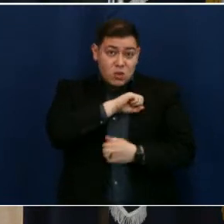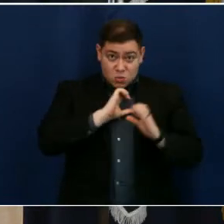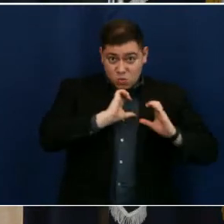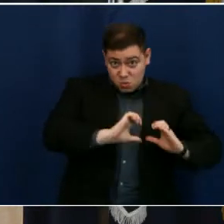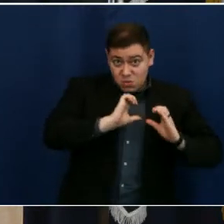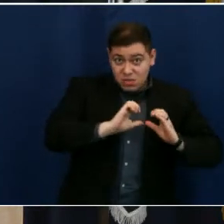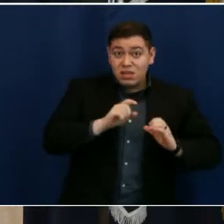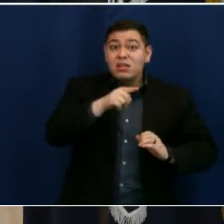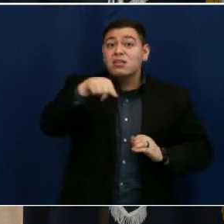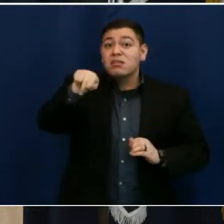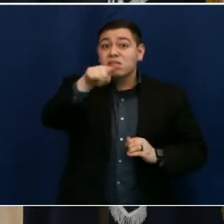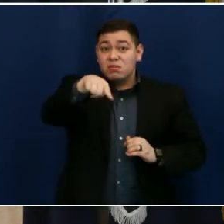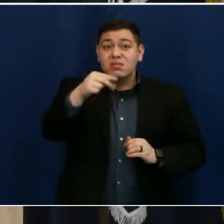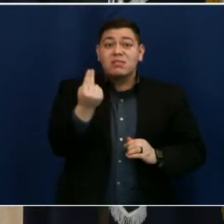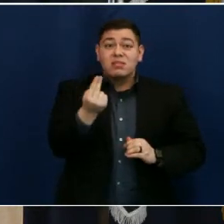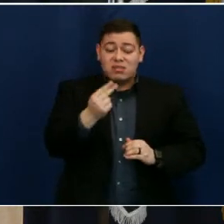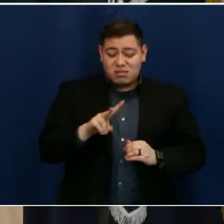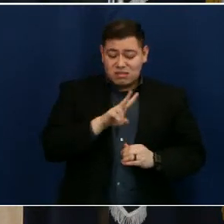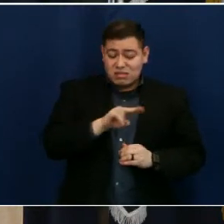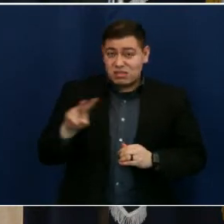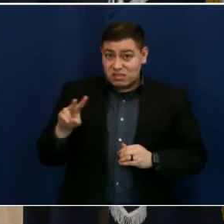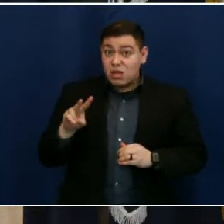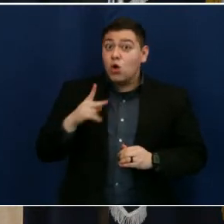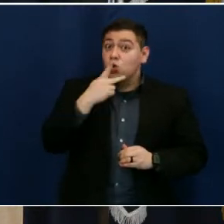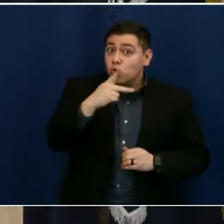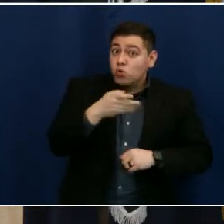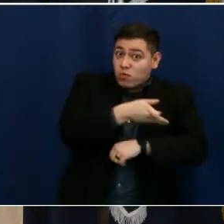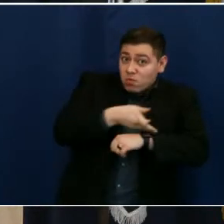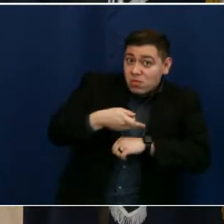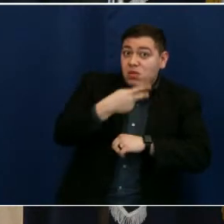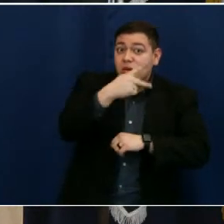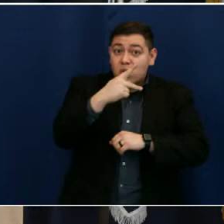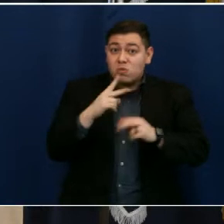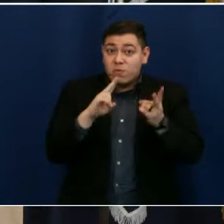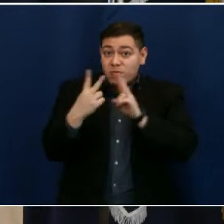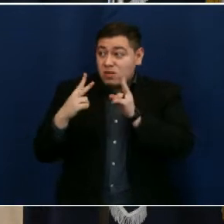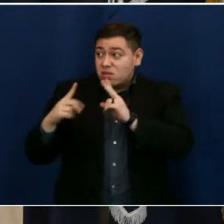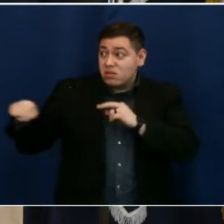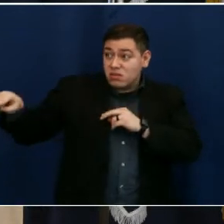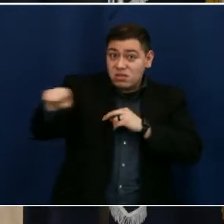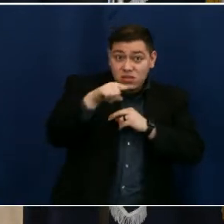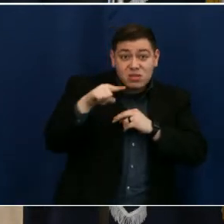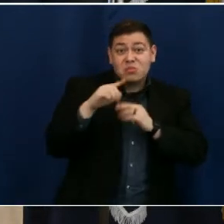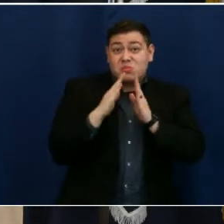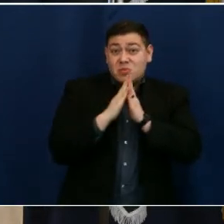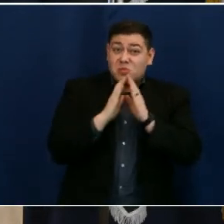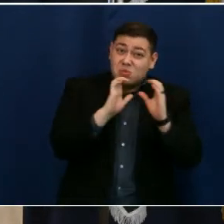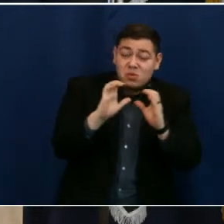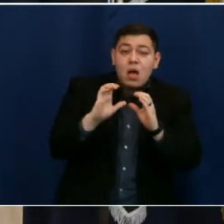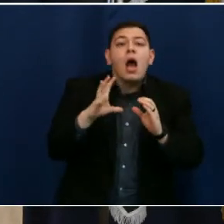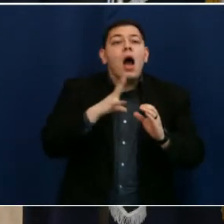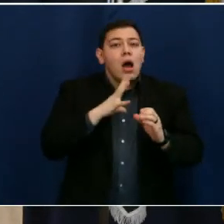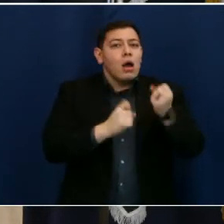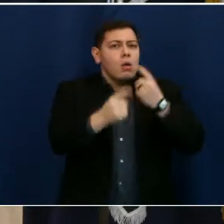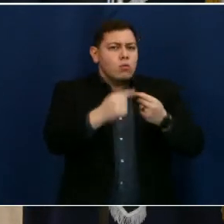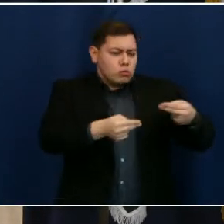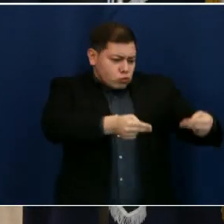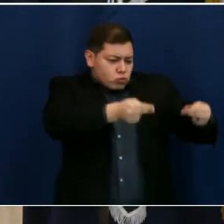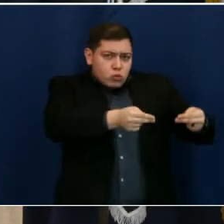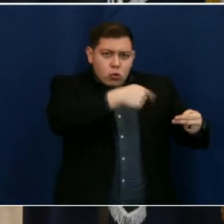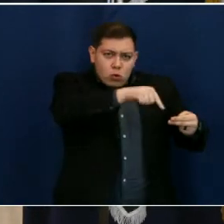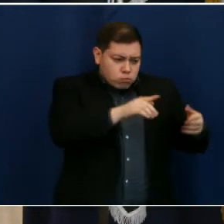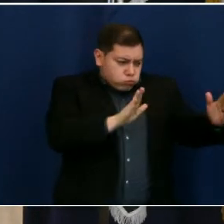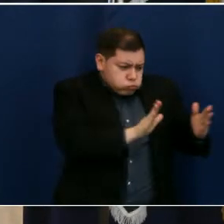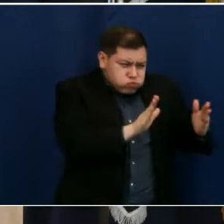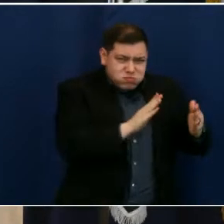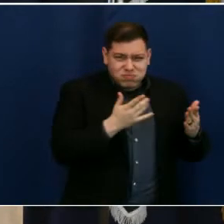y su seguridad y la de sus familias y vecinos. A nuestros negocios pequeños Les pedimos que a medida que